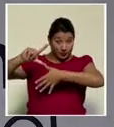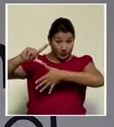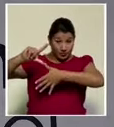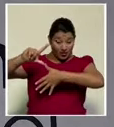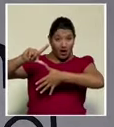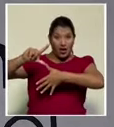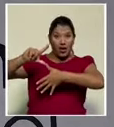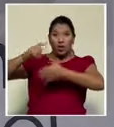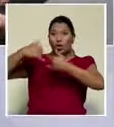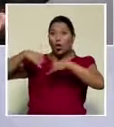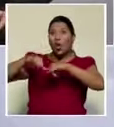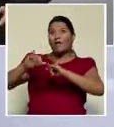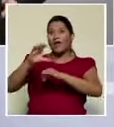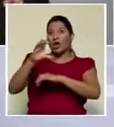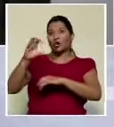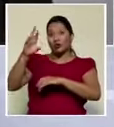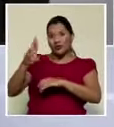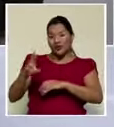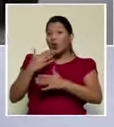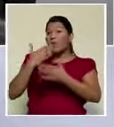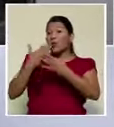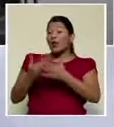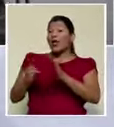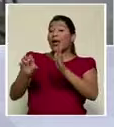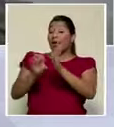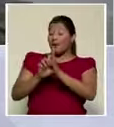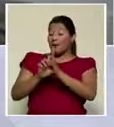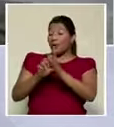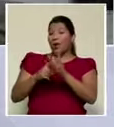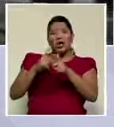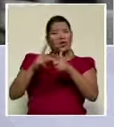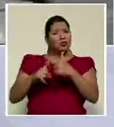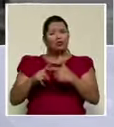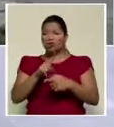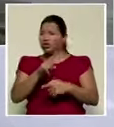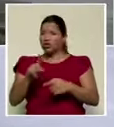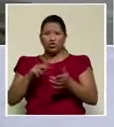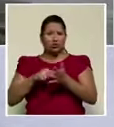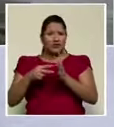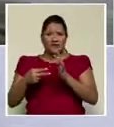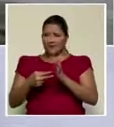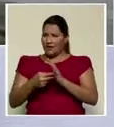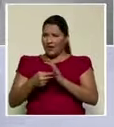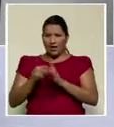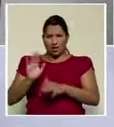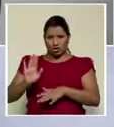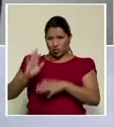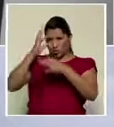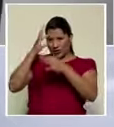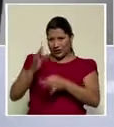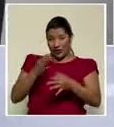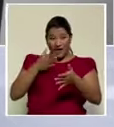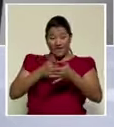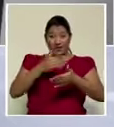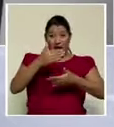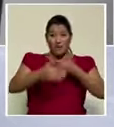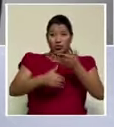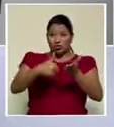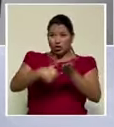como ejemplo, de tal manera que no está en riesgo en lo más mínimo el proceso electoral. Contamos con magistrados